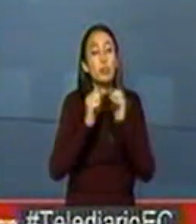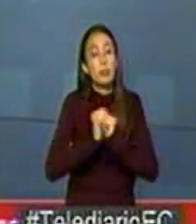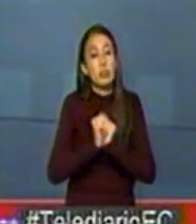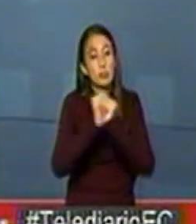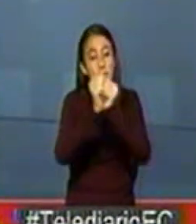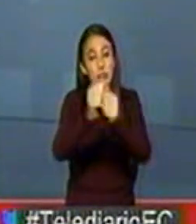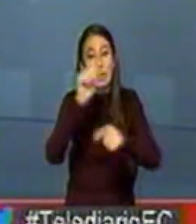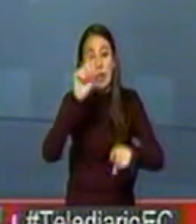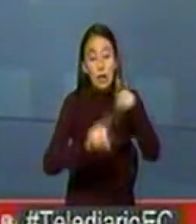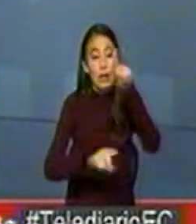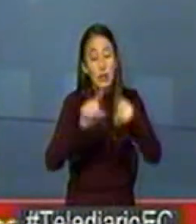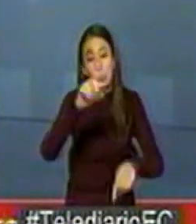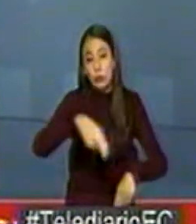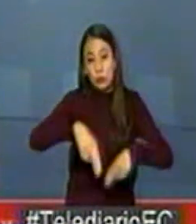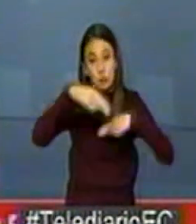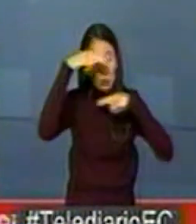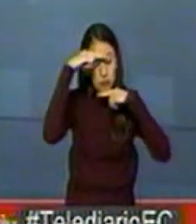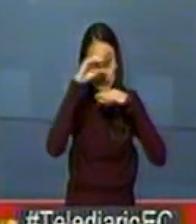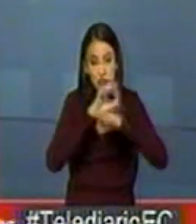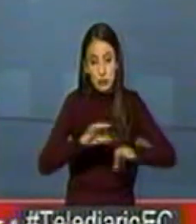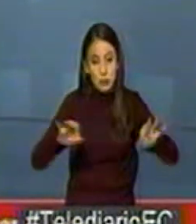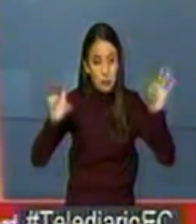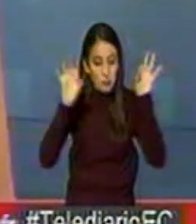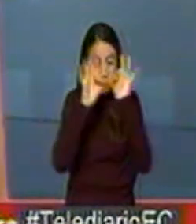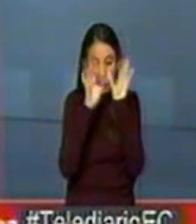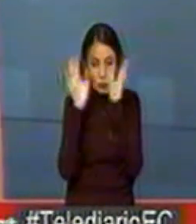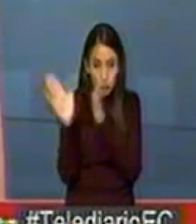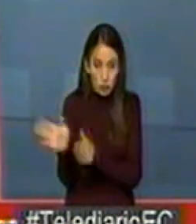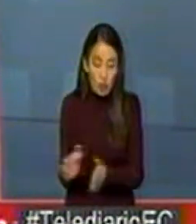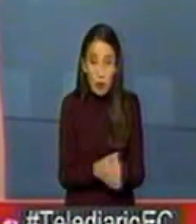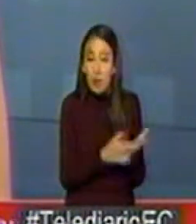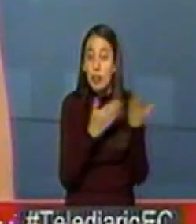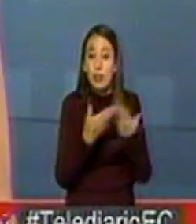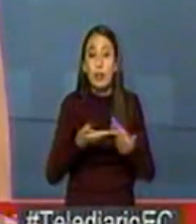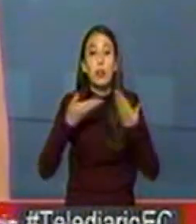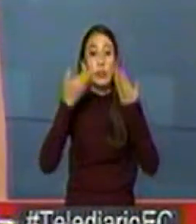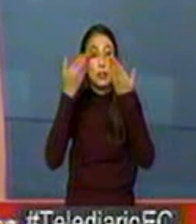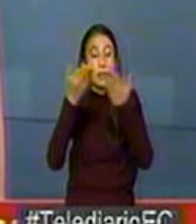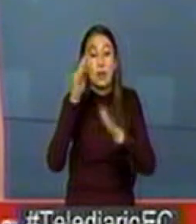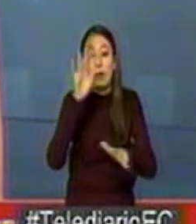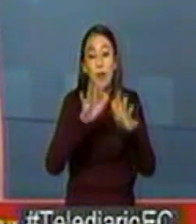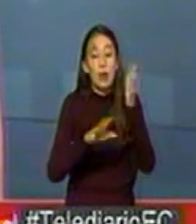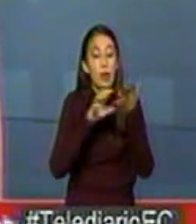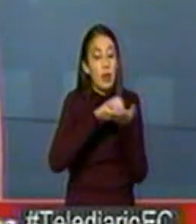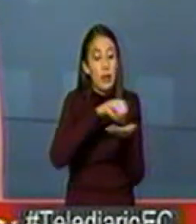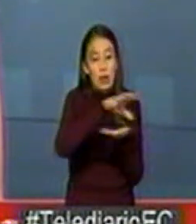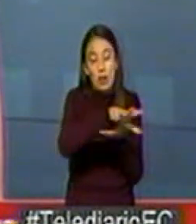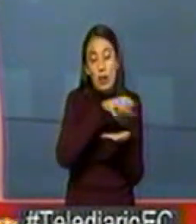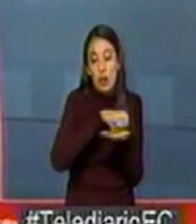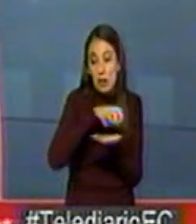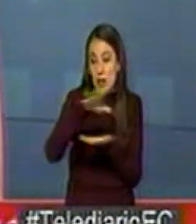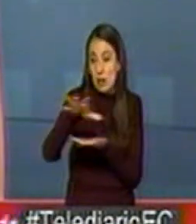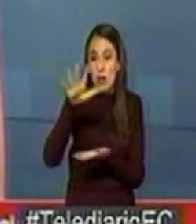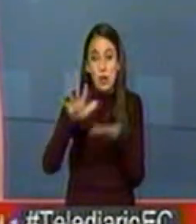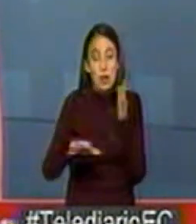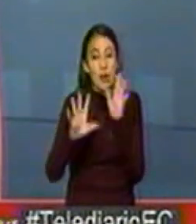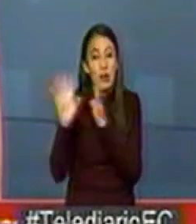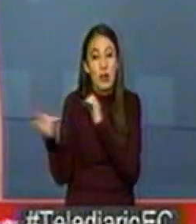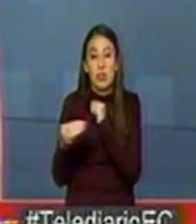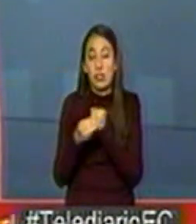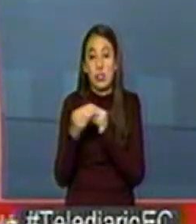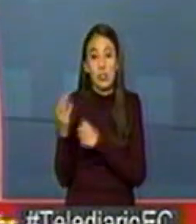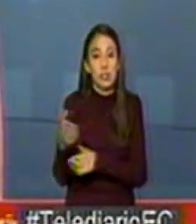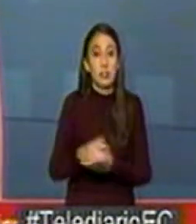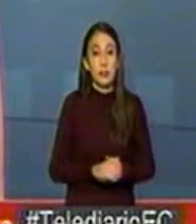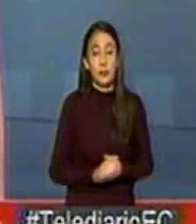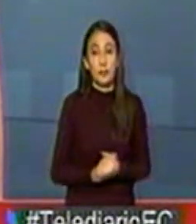Son varios detalles importantes de lo que tiene que ver toda esta cadena de la donación de órganos que es, que tiene este fin de salvar